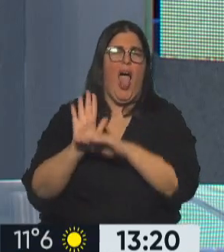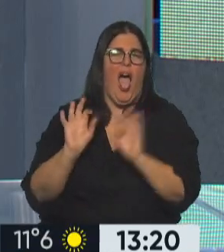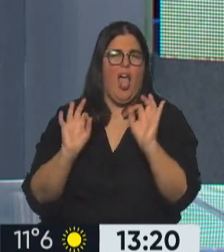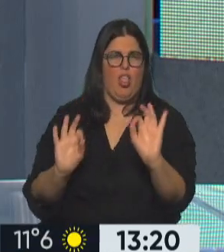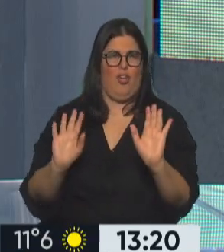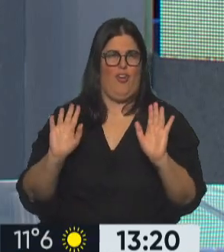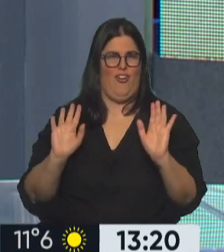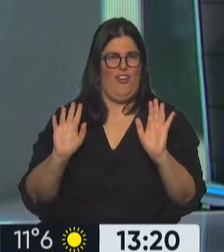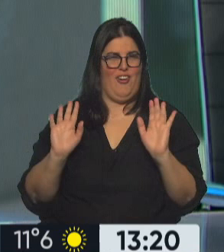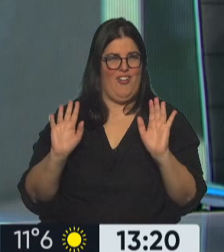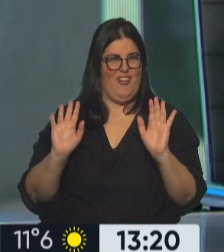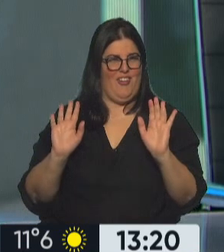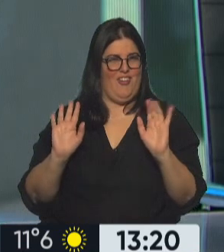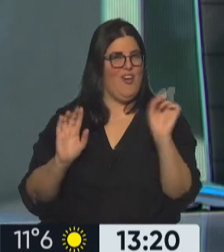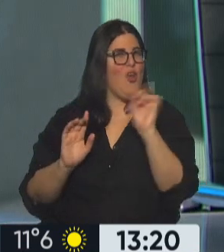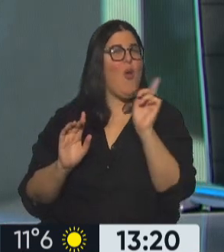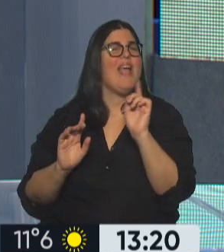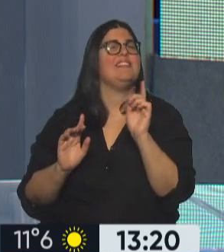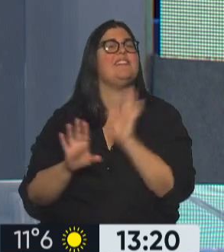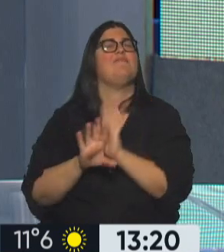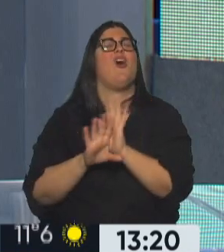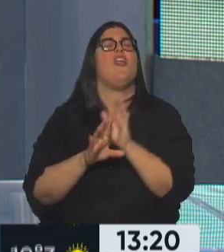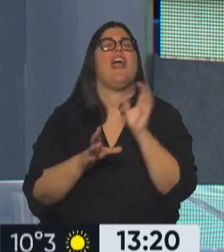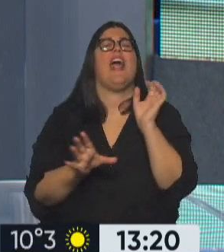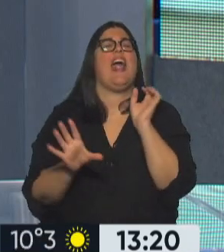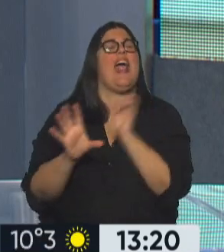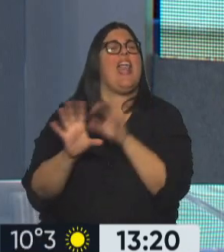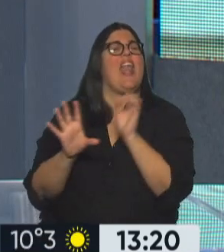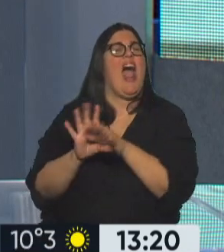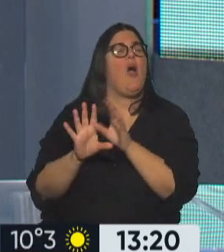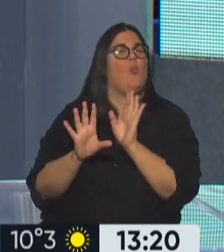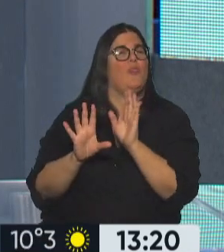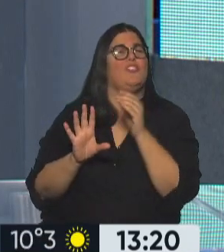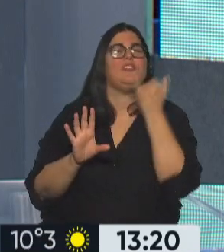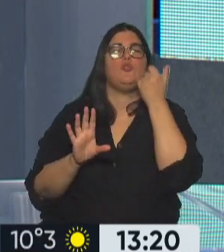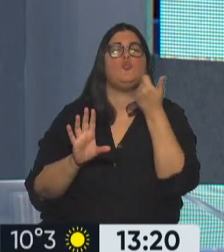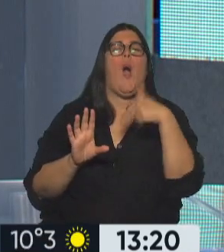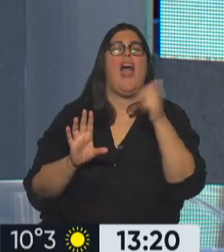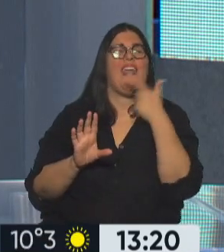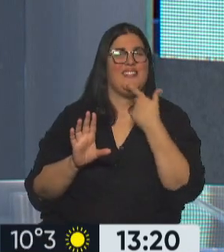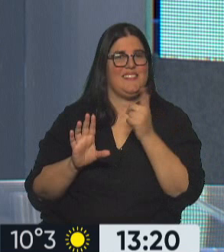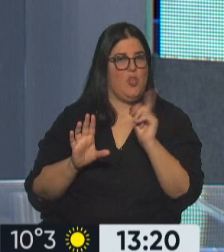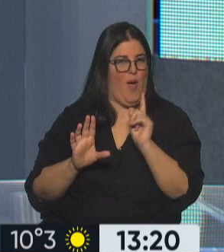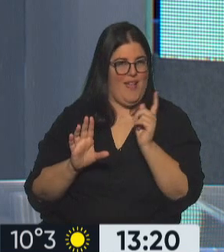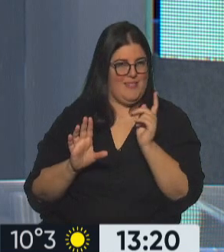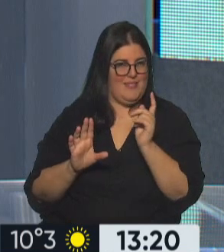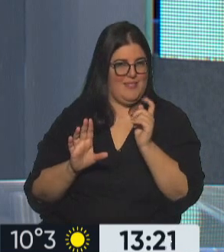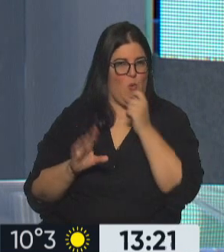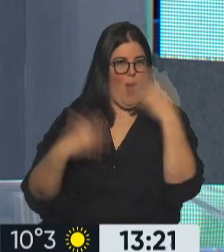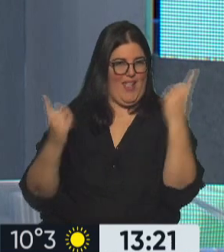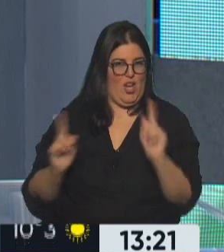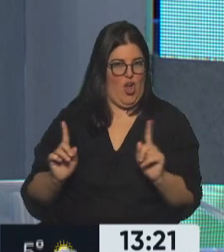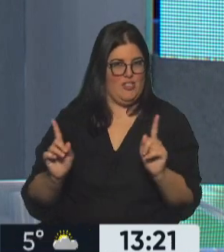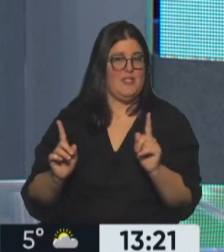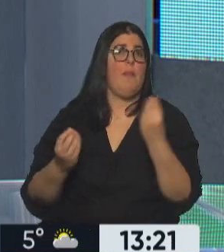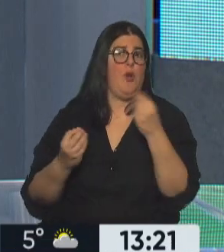es gratis acumular activos en yuanes, justamente porque es un mercado financiero altamente regulado.